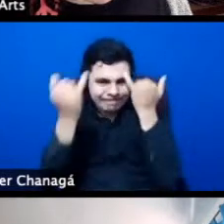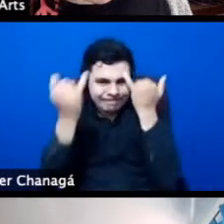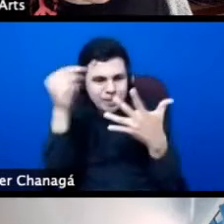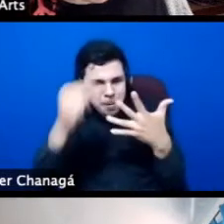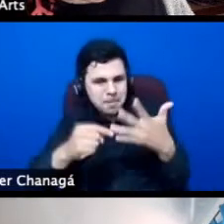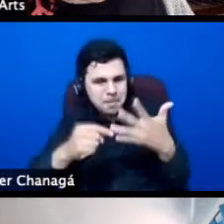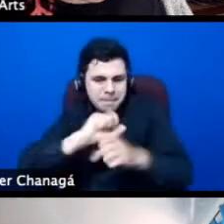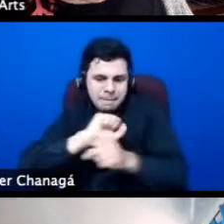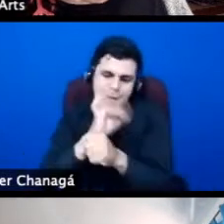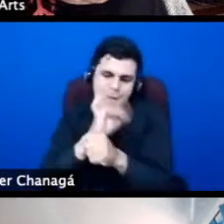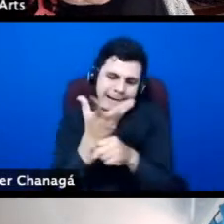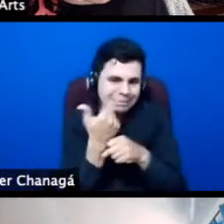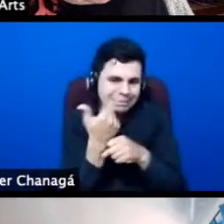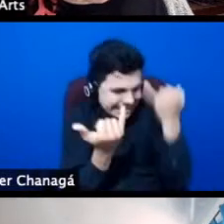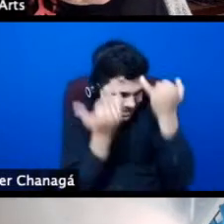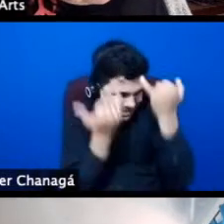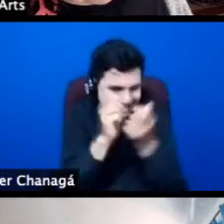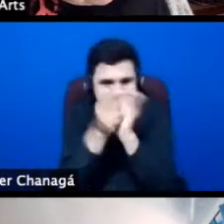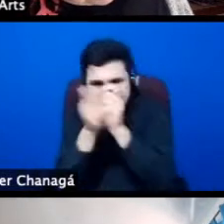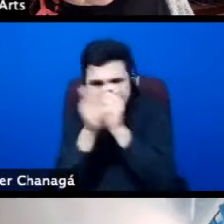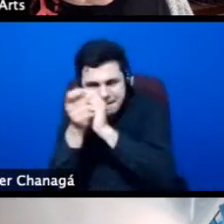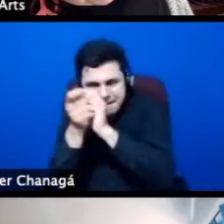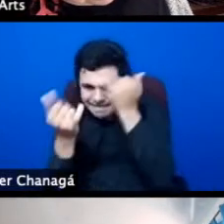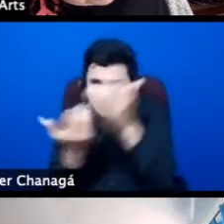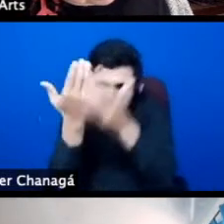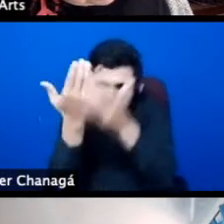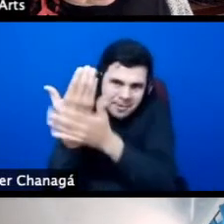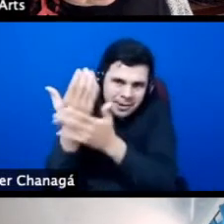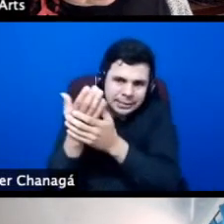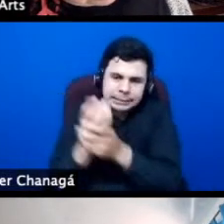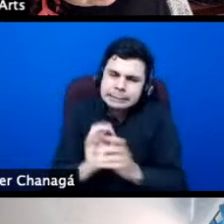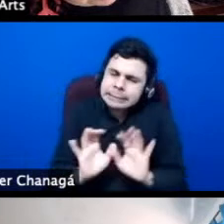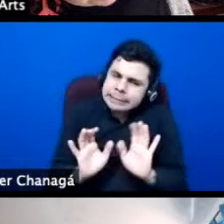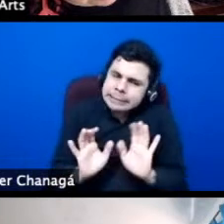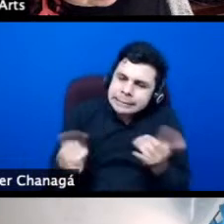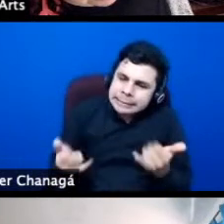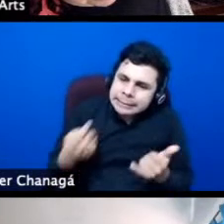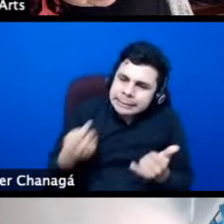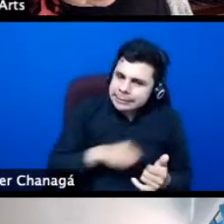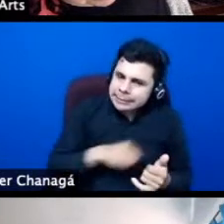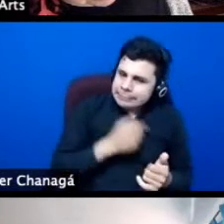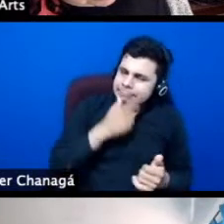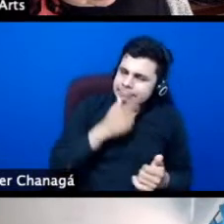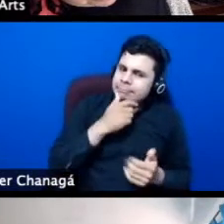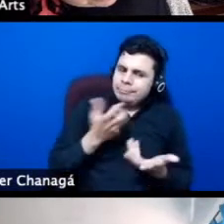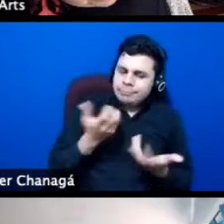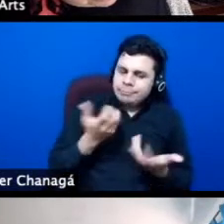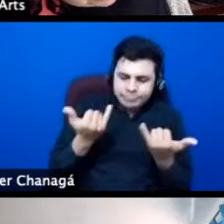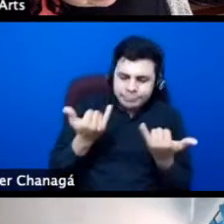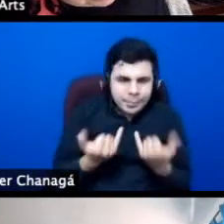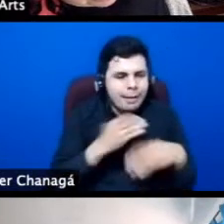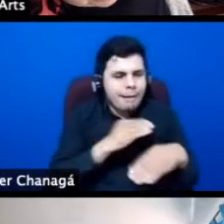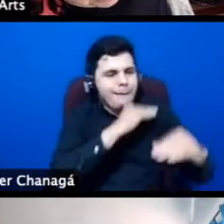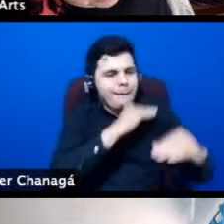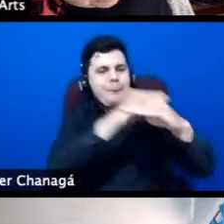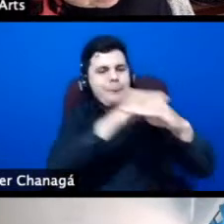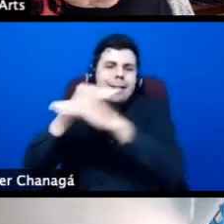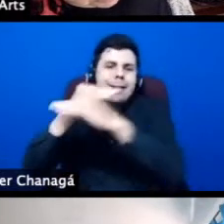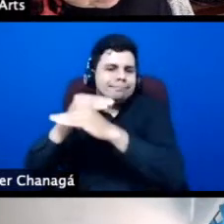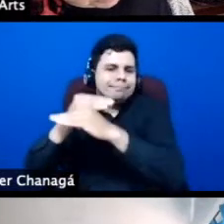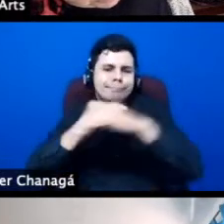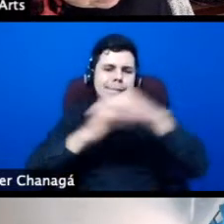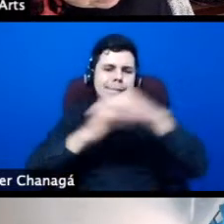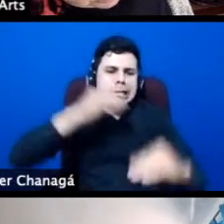muy dramático, o nos parece muy dramático acá desde Carteros, es la desigualdad social y económica que se ha visto